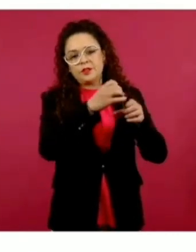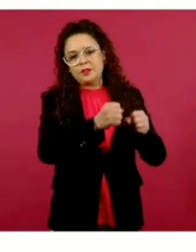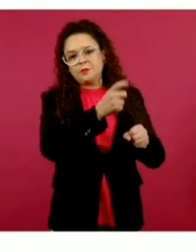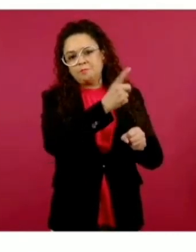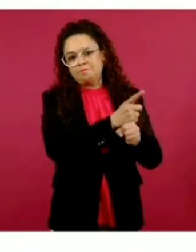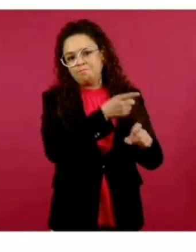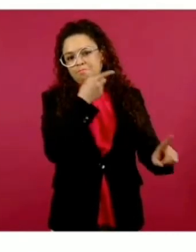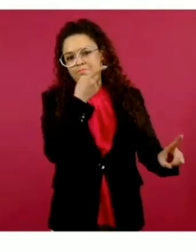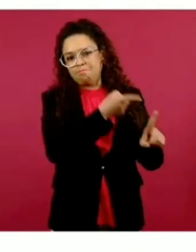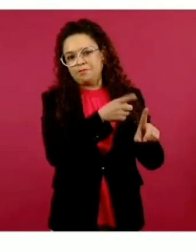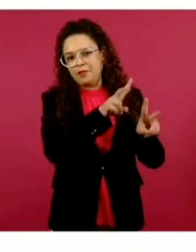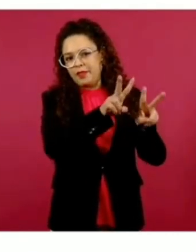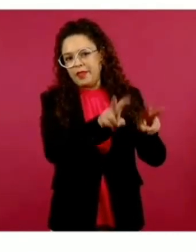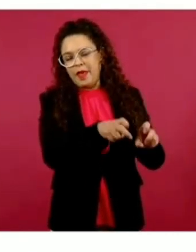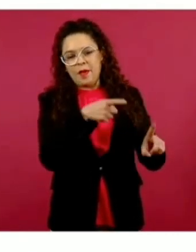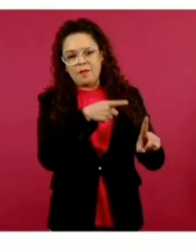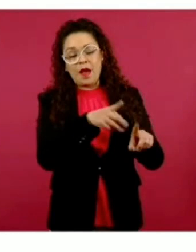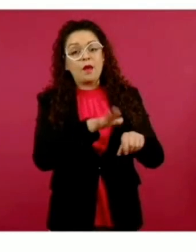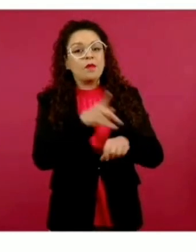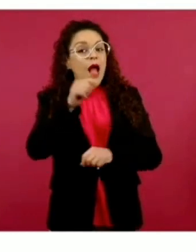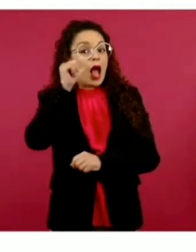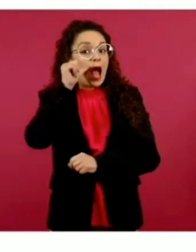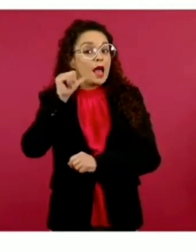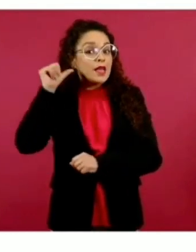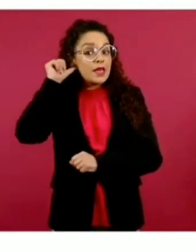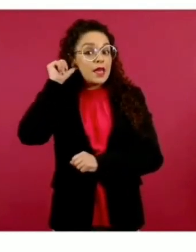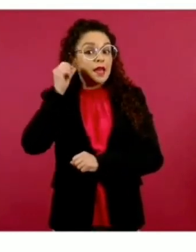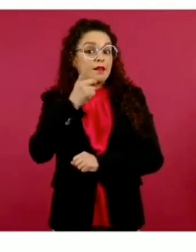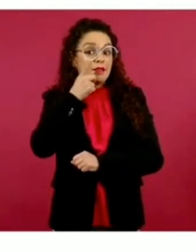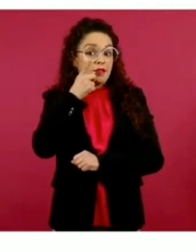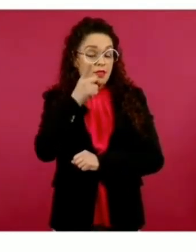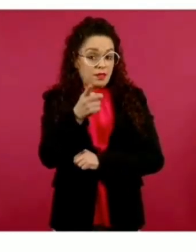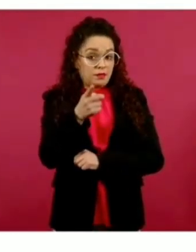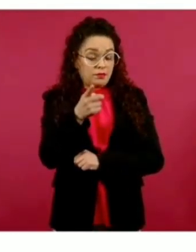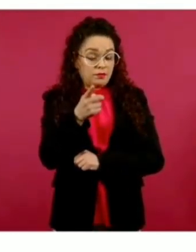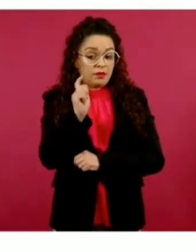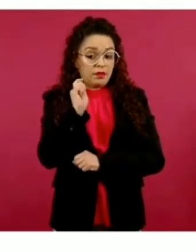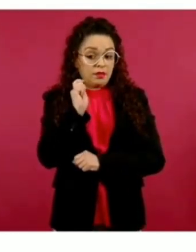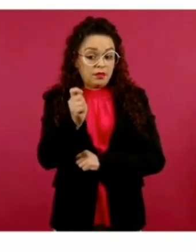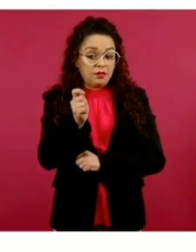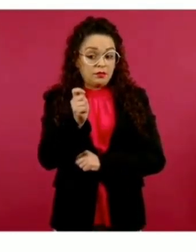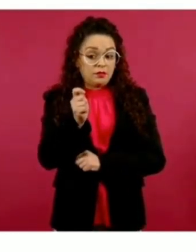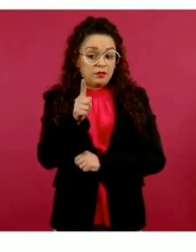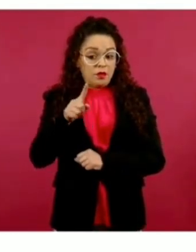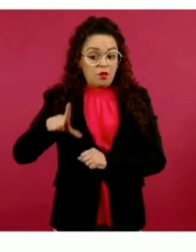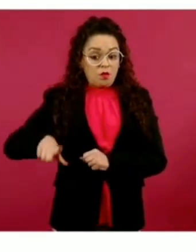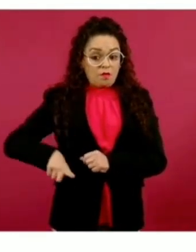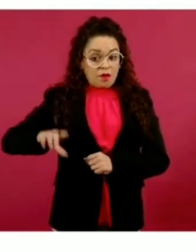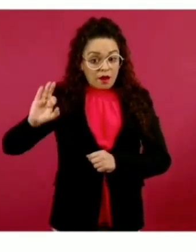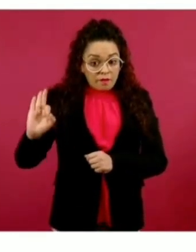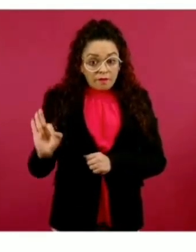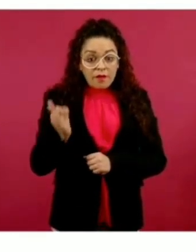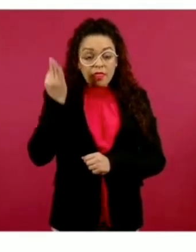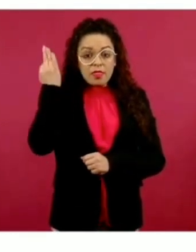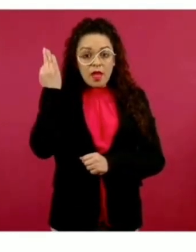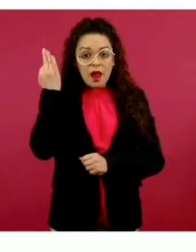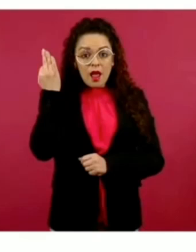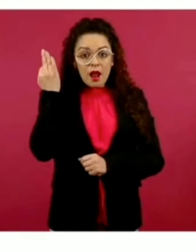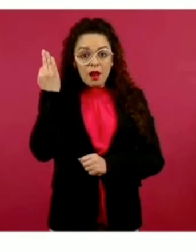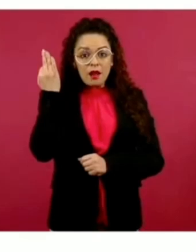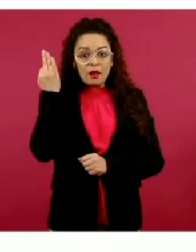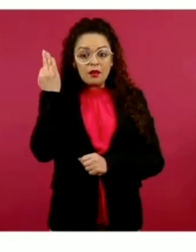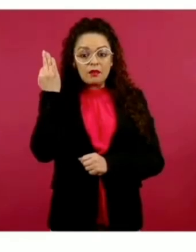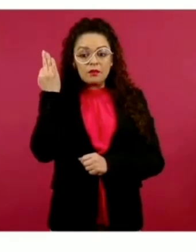Porque ayer se dijo de que la federación va a cuidar o está